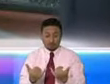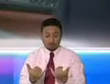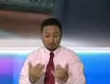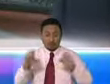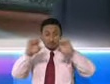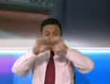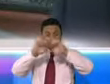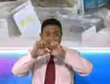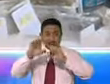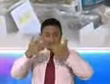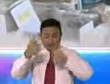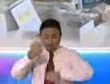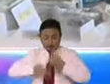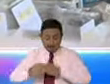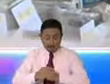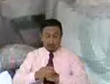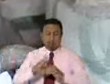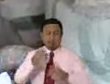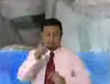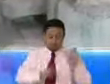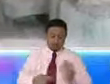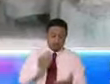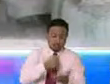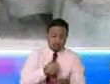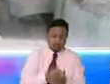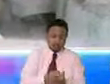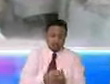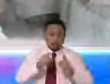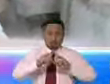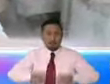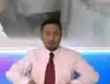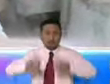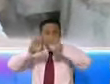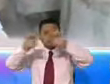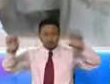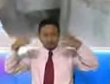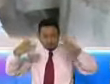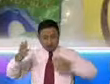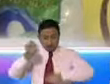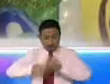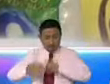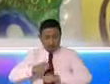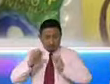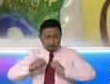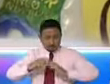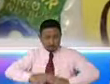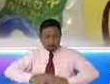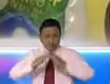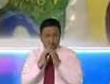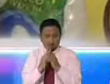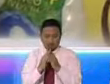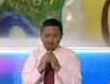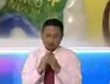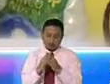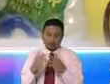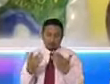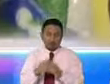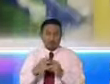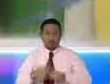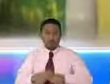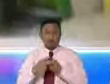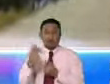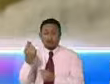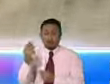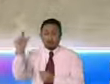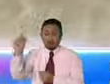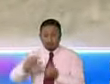están vendiendo. Sin embargo, señala que las empresas no alcanzan a vender lo suficiente para recuperarse, por lo que empiezan a bajar los precios, a